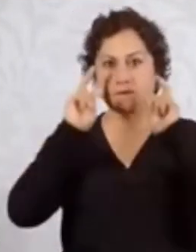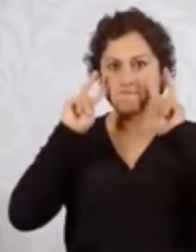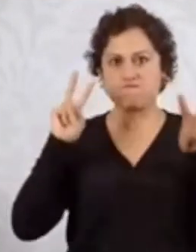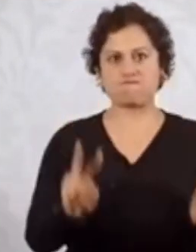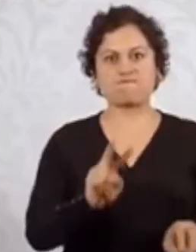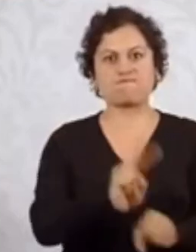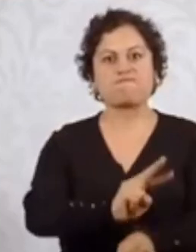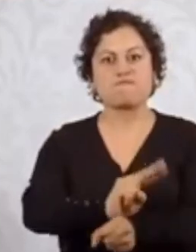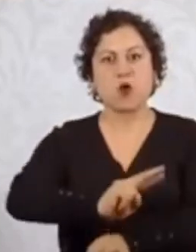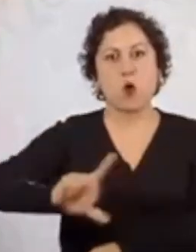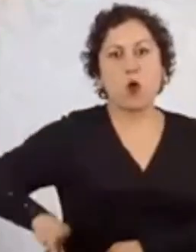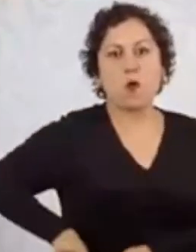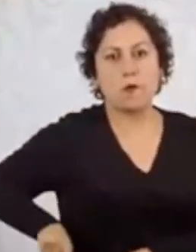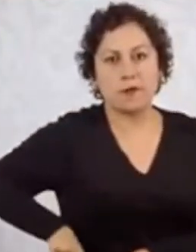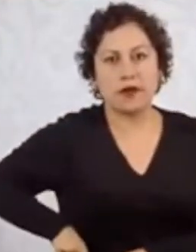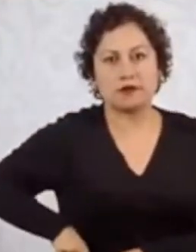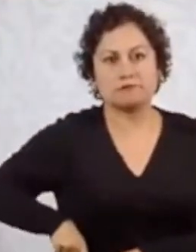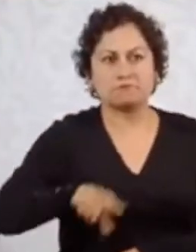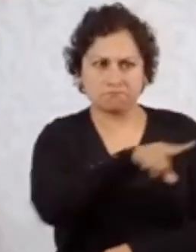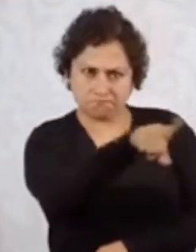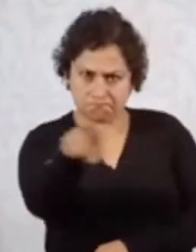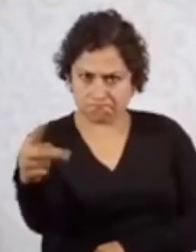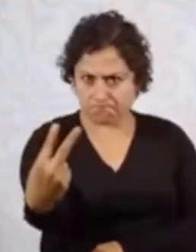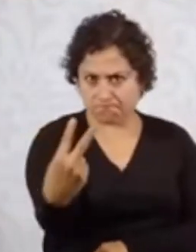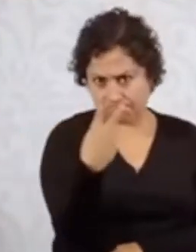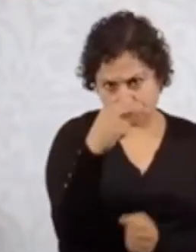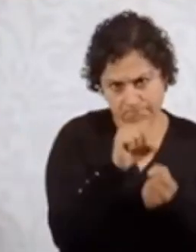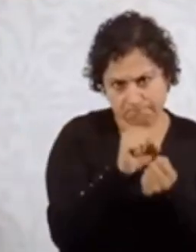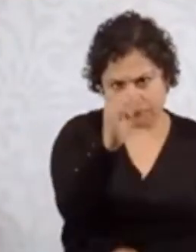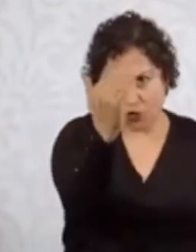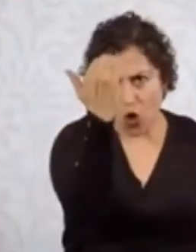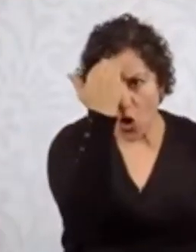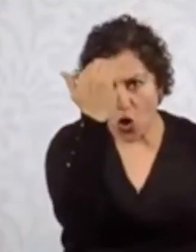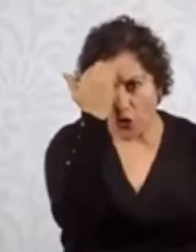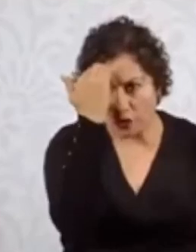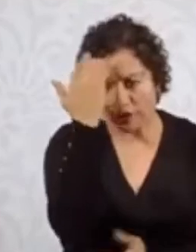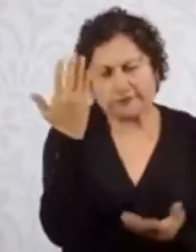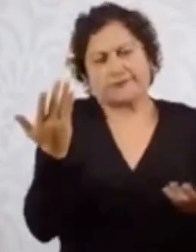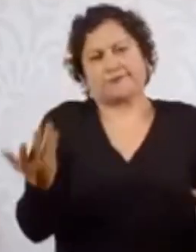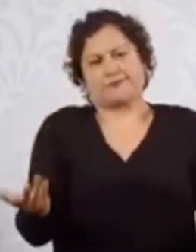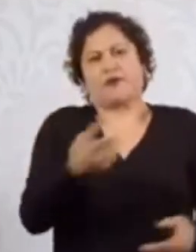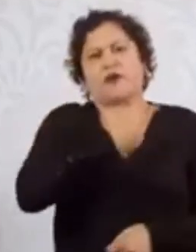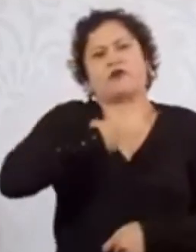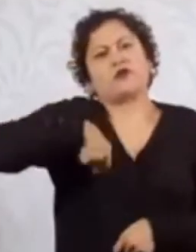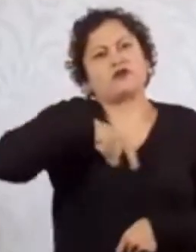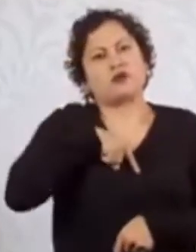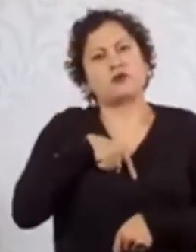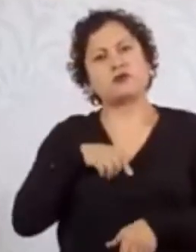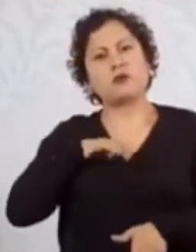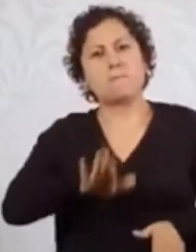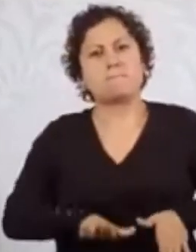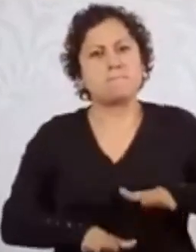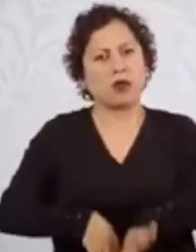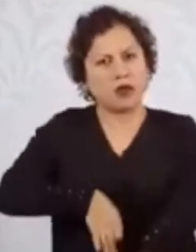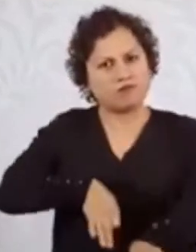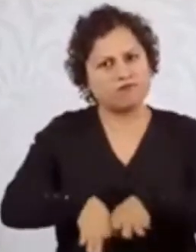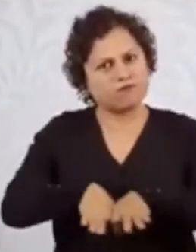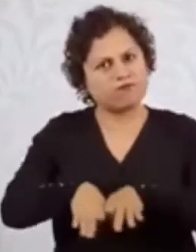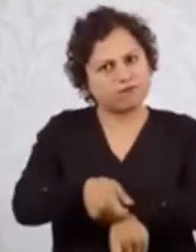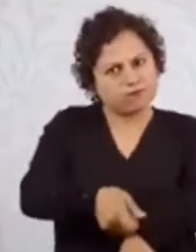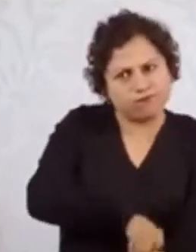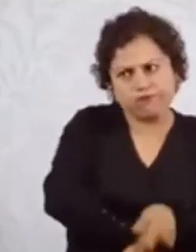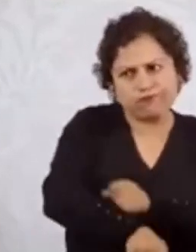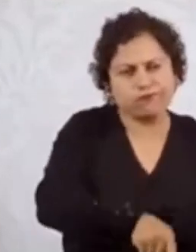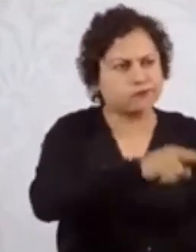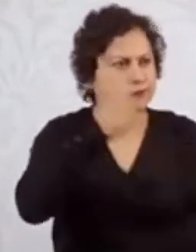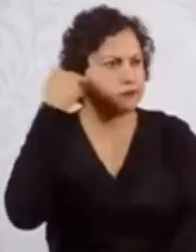cierto, ¿saben ustedes que el transísmico ya se ha convertido en una apuesta? Ya